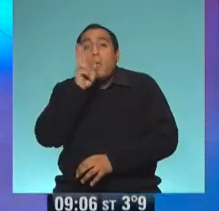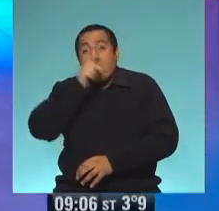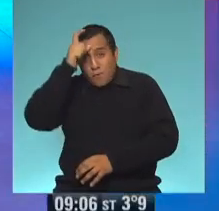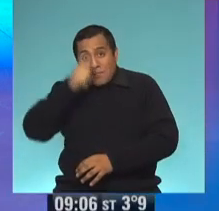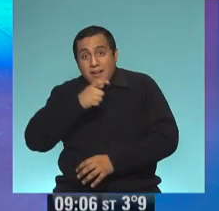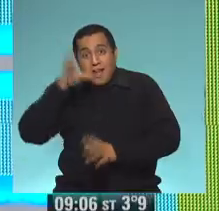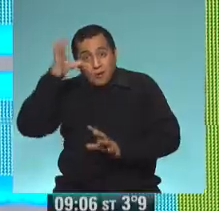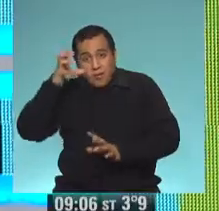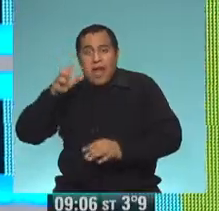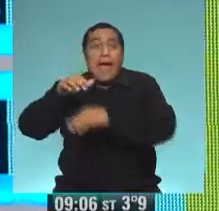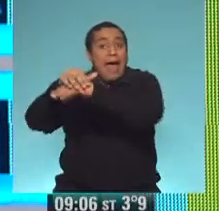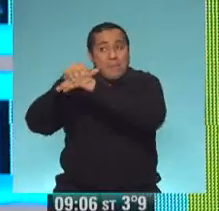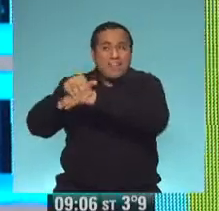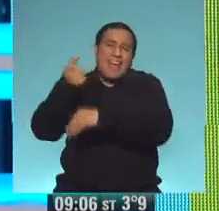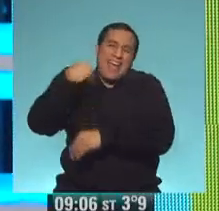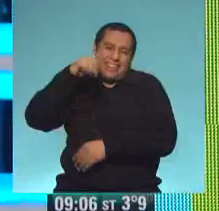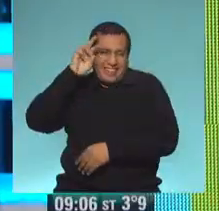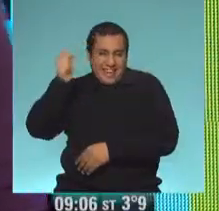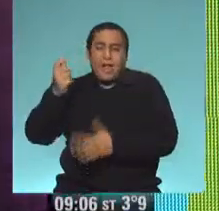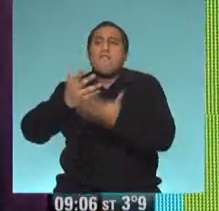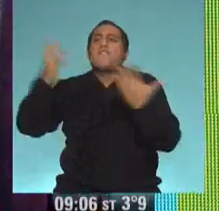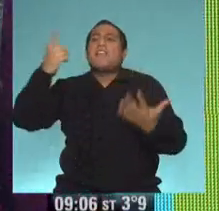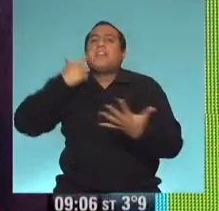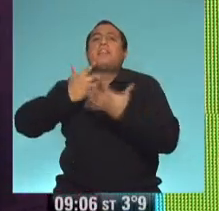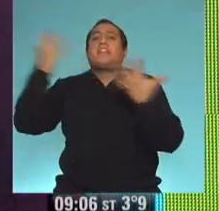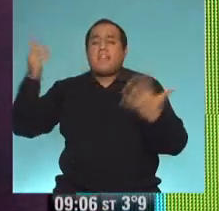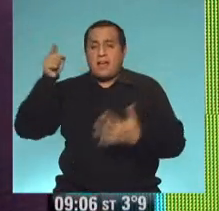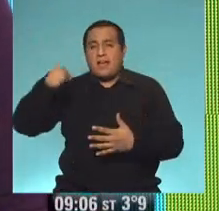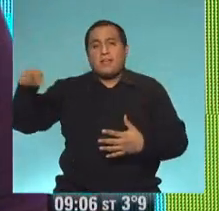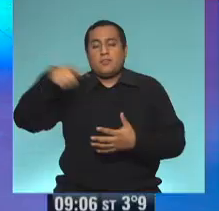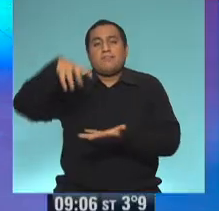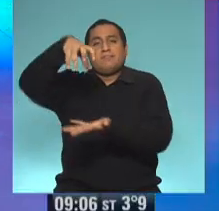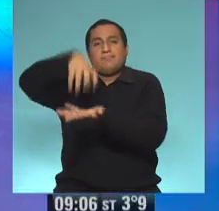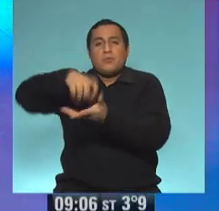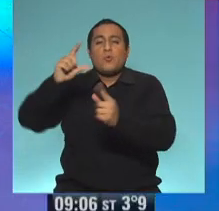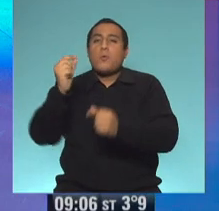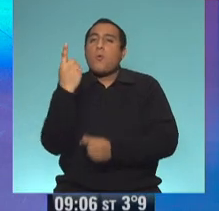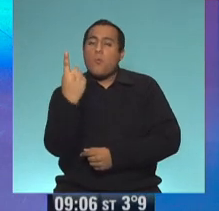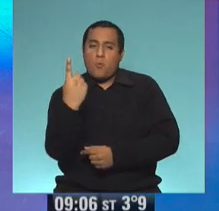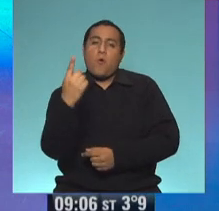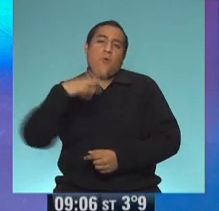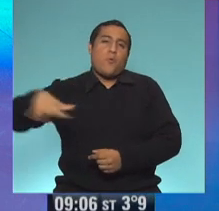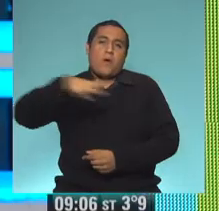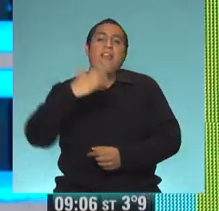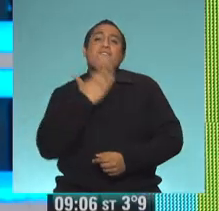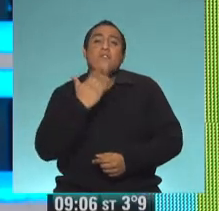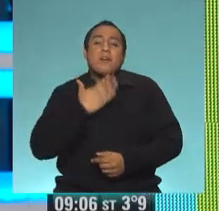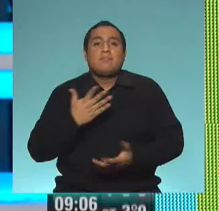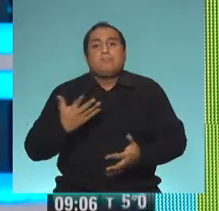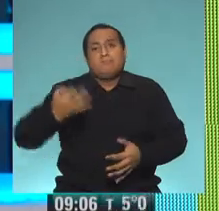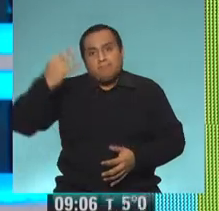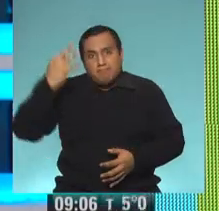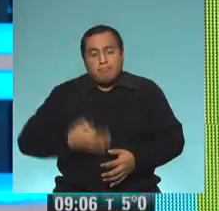Andrea. Feliz día a todos, al cuartel número uno de La Boca, que por eso es el día del